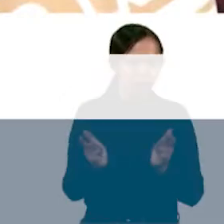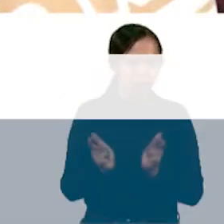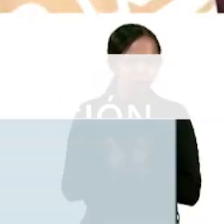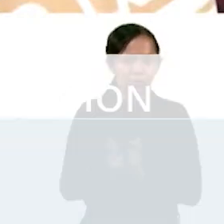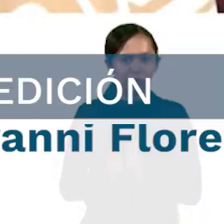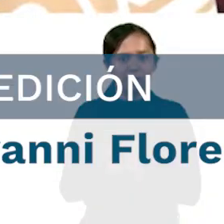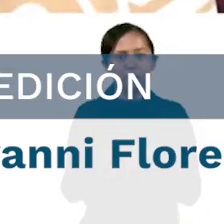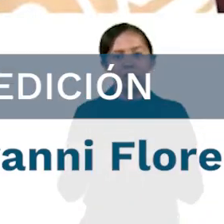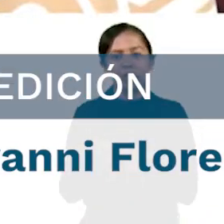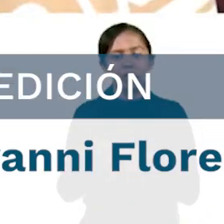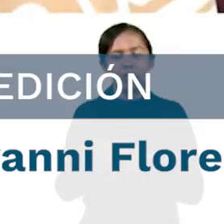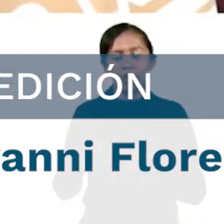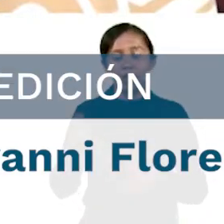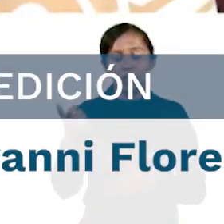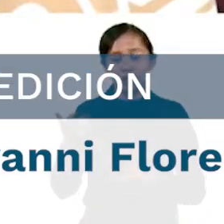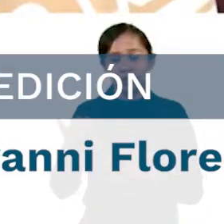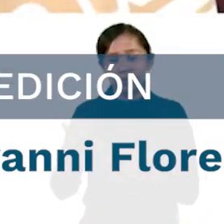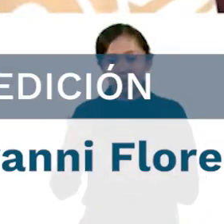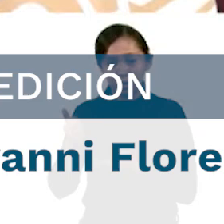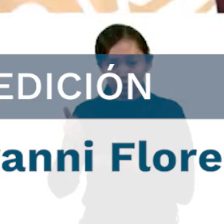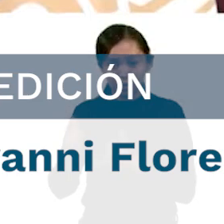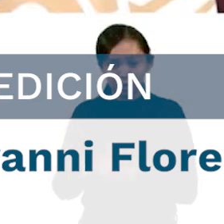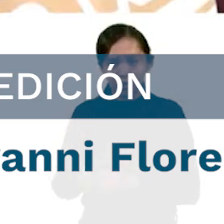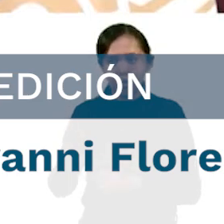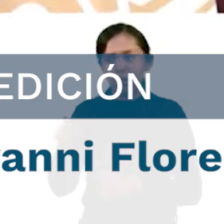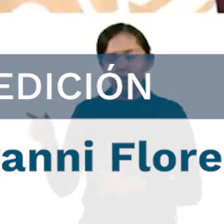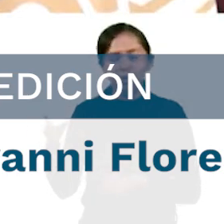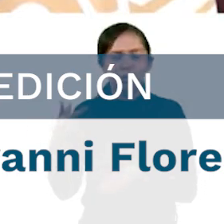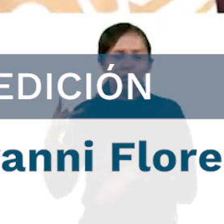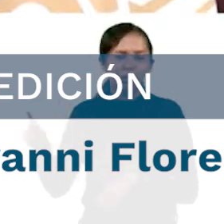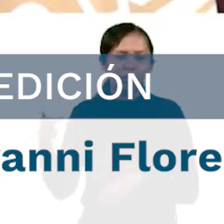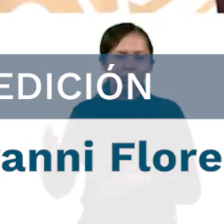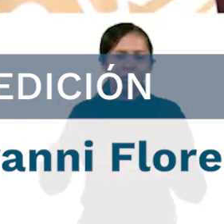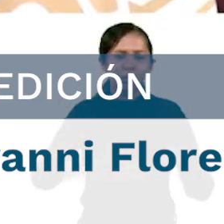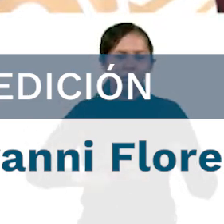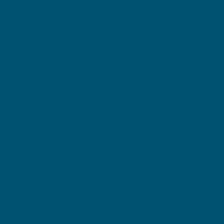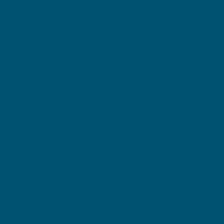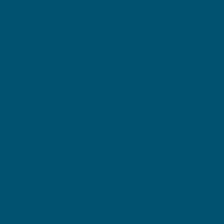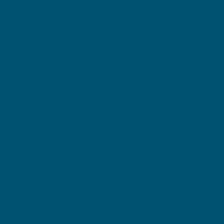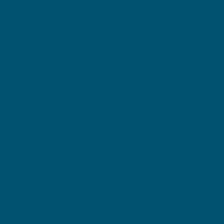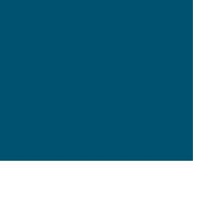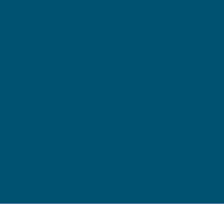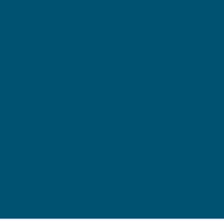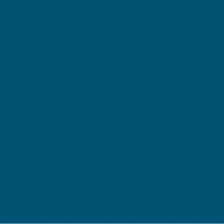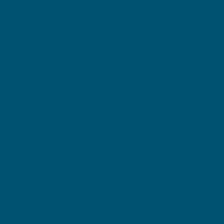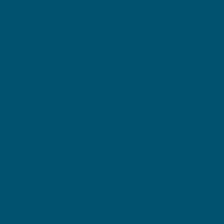con el resto realicen sus propias actividades cotidianas.